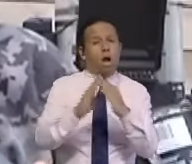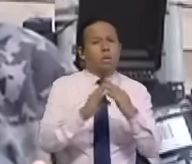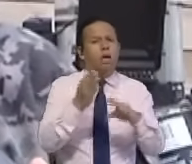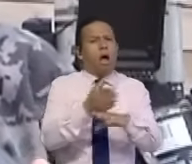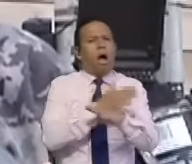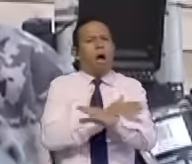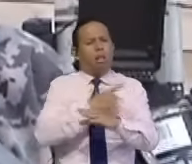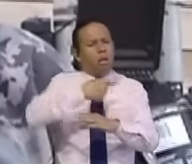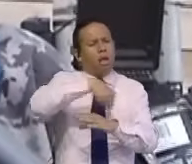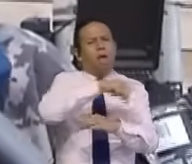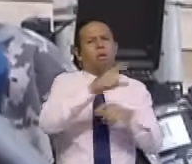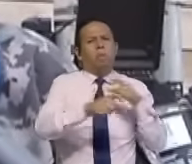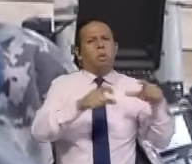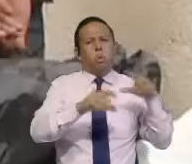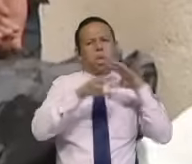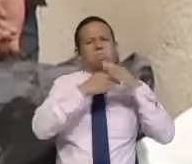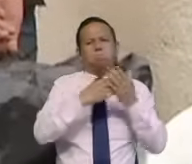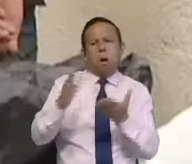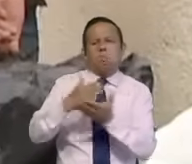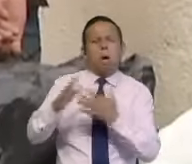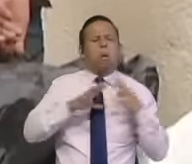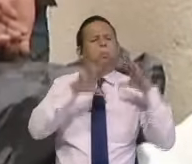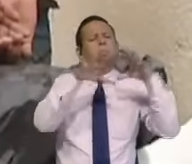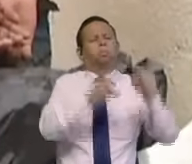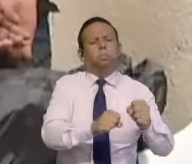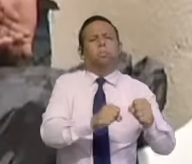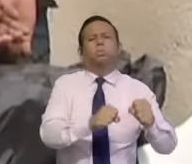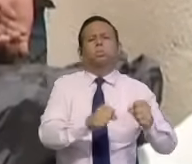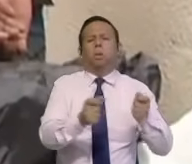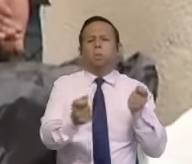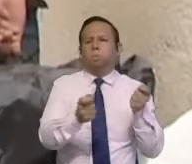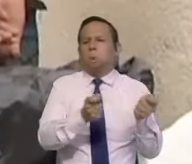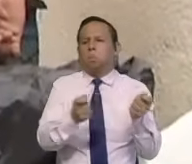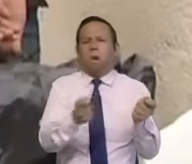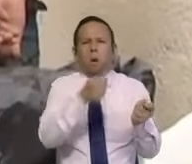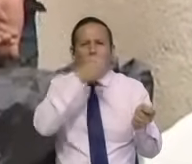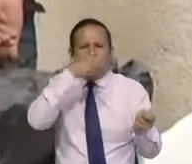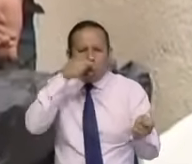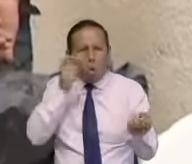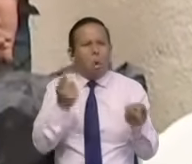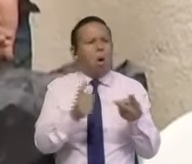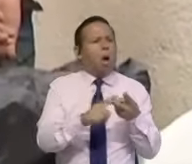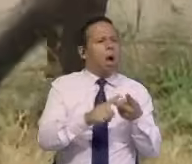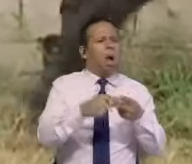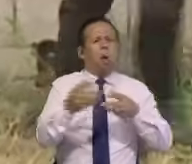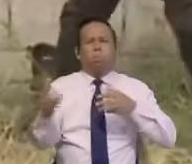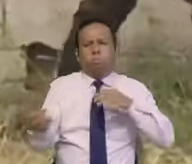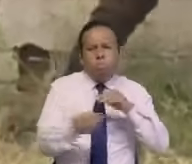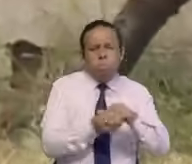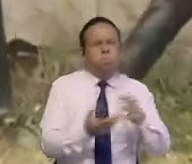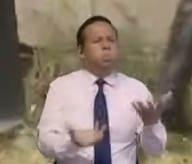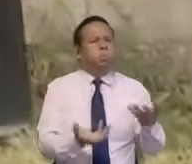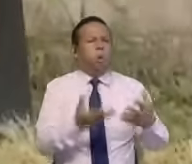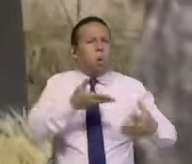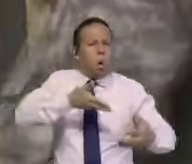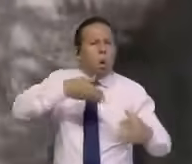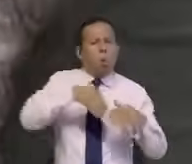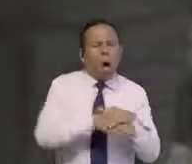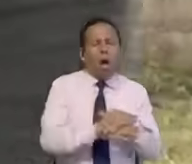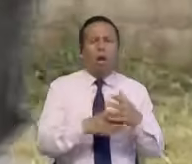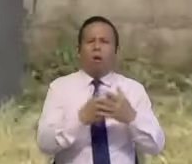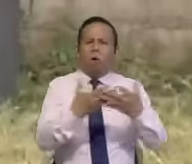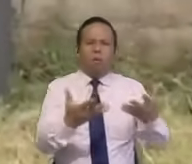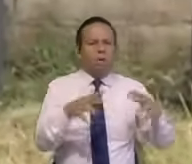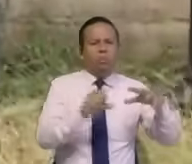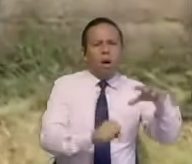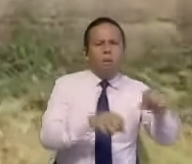los invasores que utilizaban para economías criminales, como para almacenar droga, para guardar armas, para